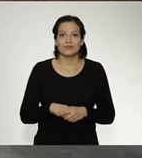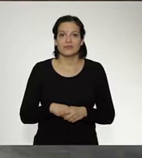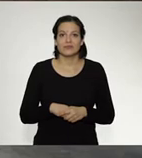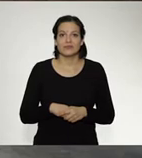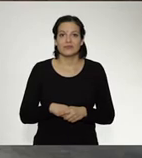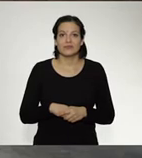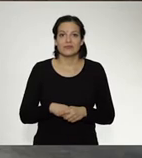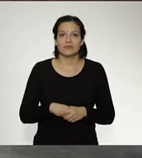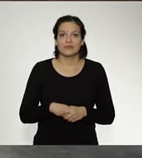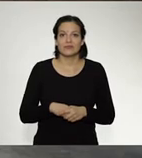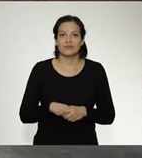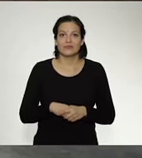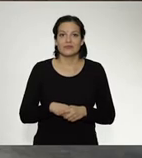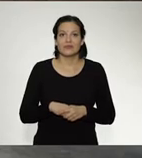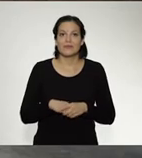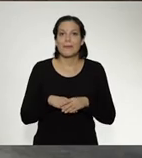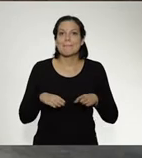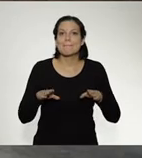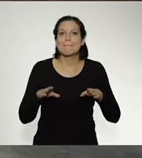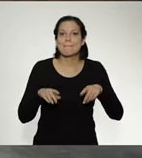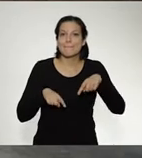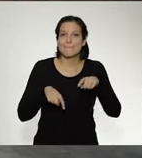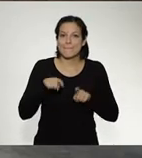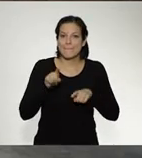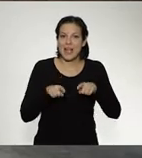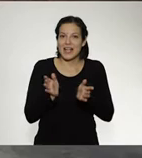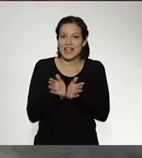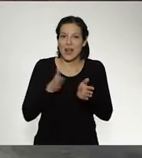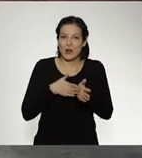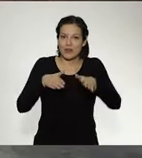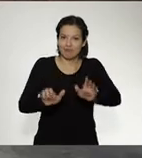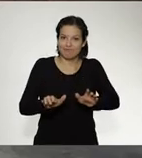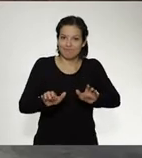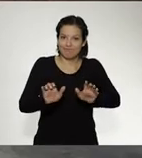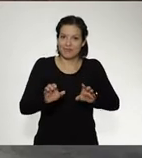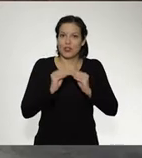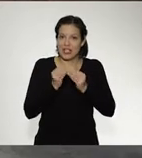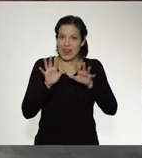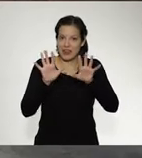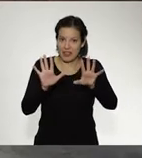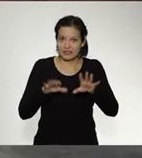puentes a dos piernas, apoyo con los talones, 10,